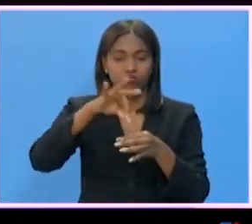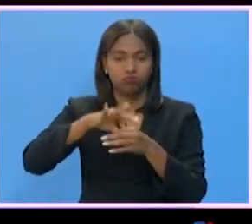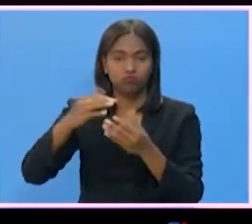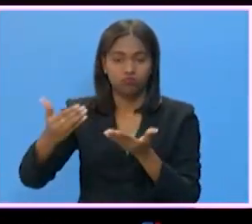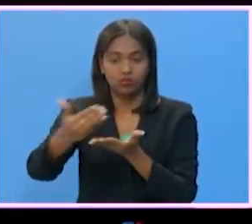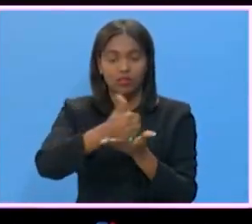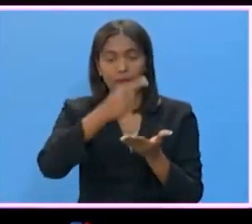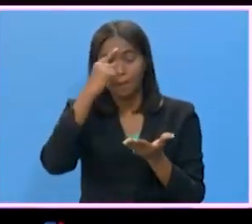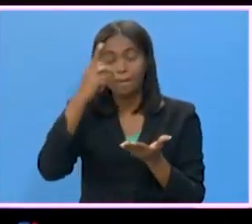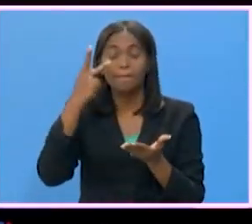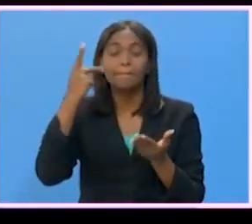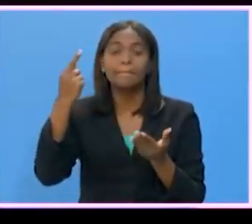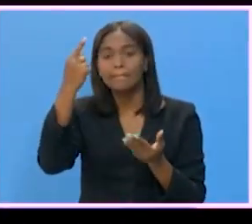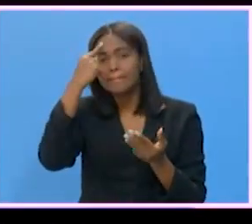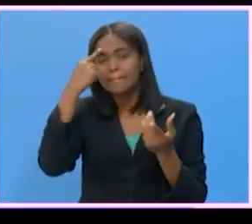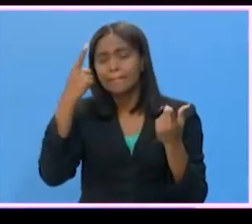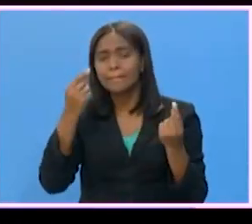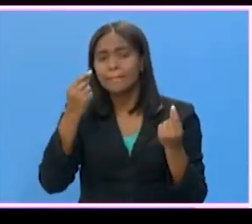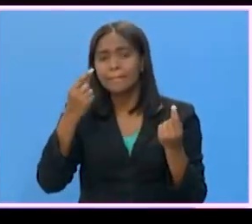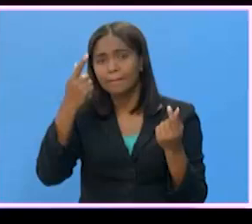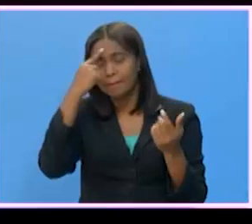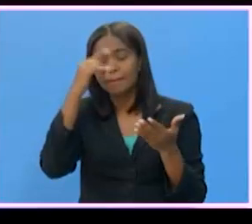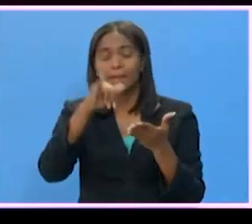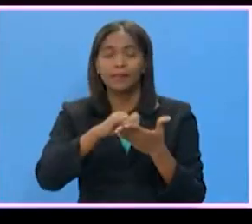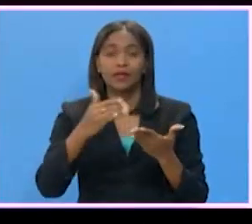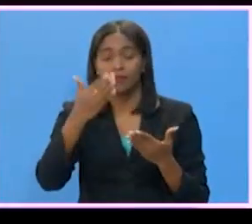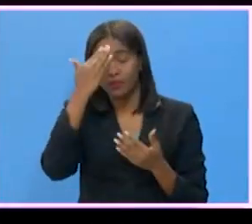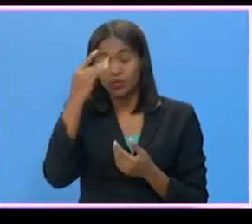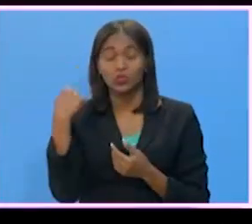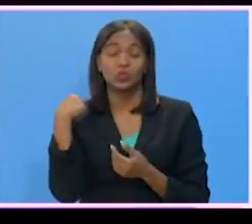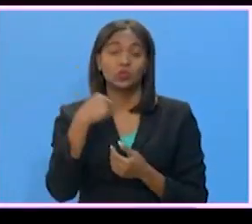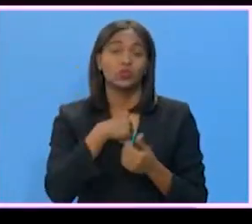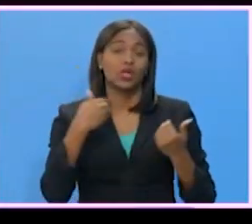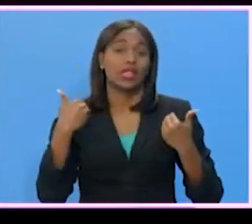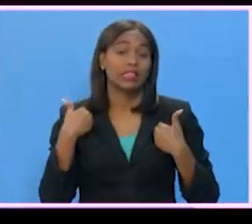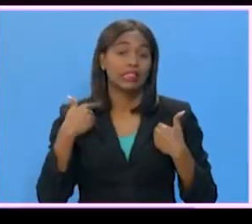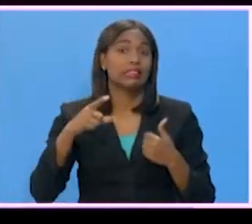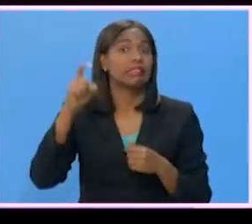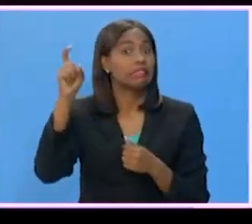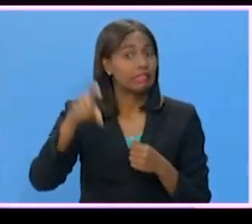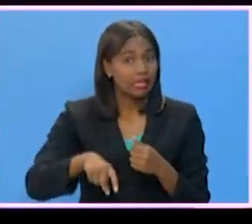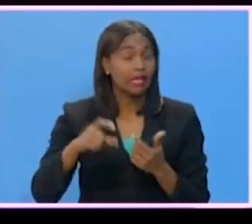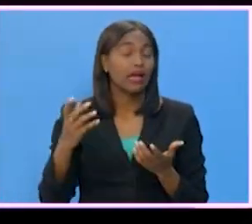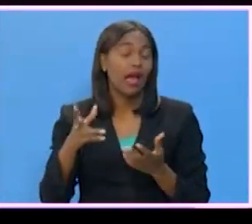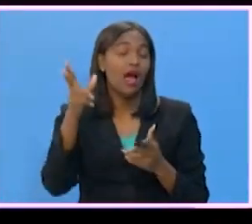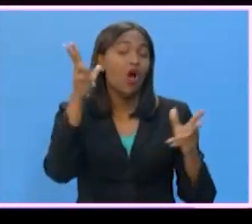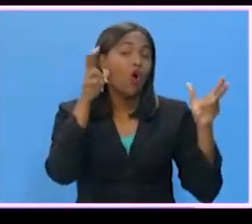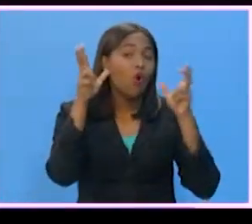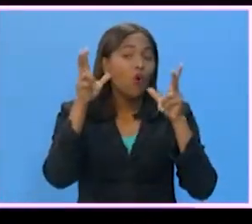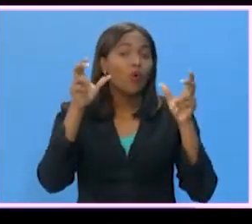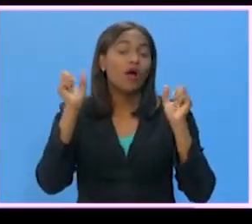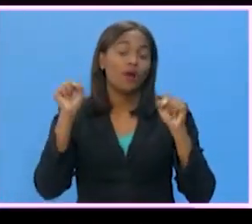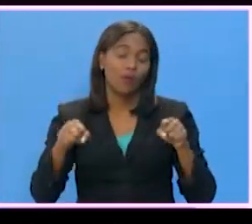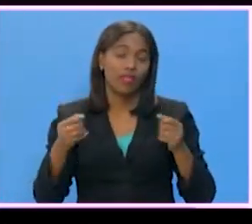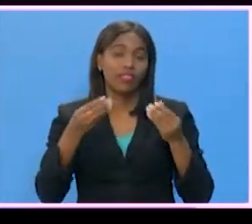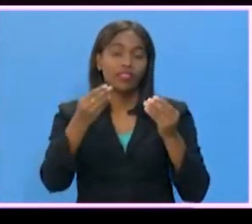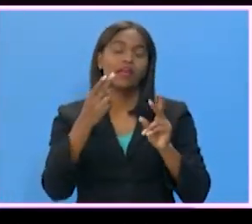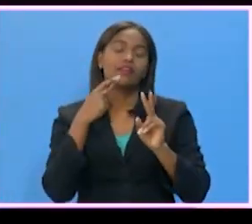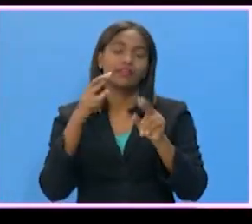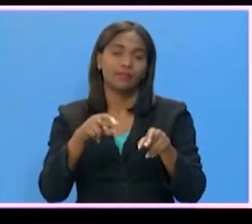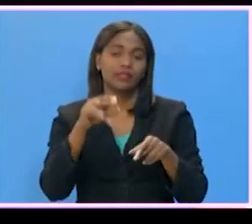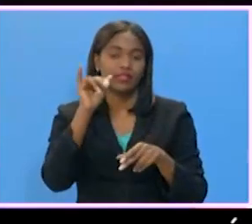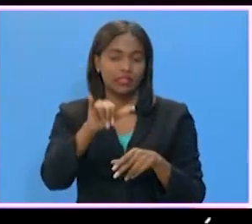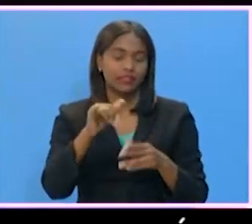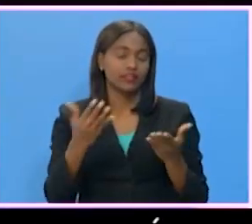calle a ver qué piensa el pueblo, pues que viva la reelección, porque nosotros estamos obligados a escucharlos y a darles respuestas. Eso